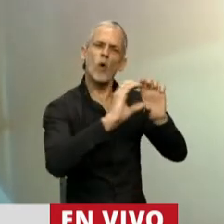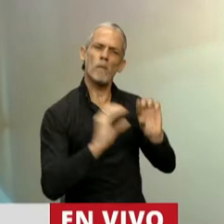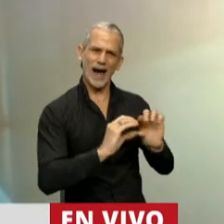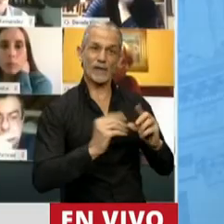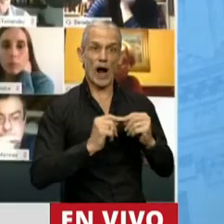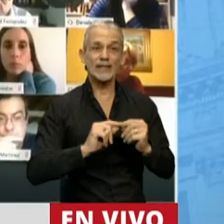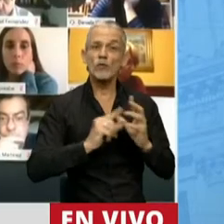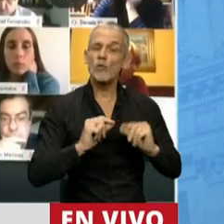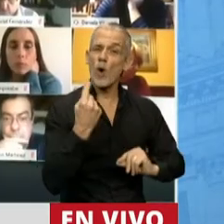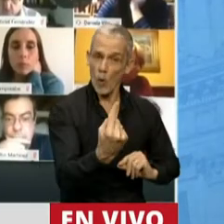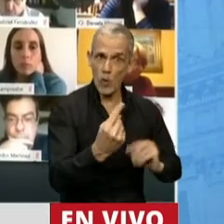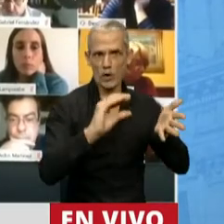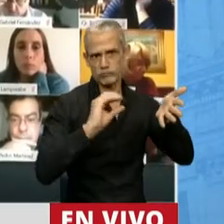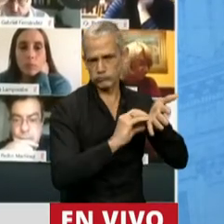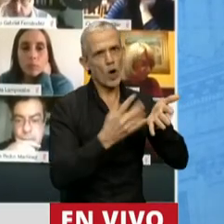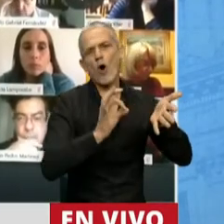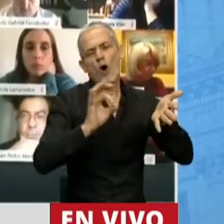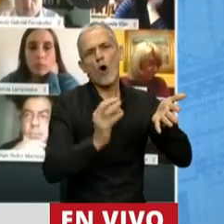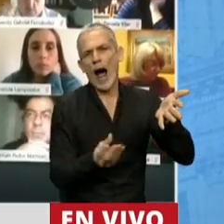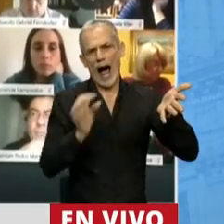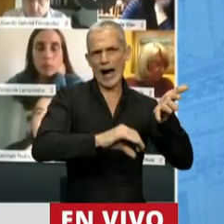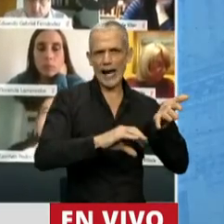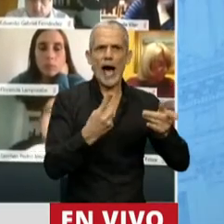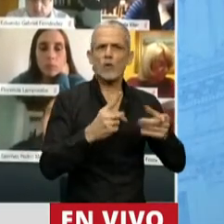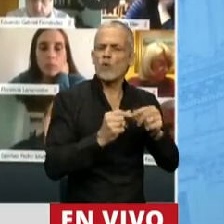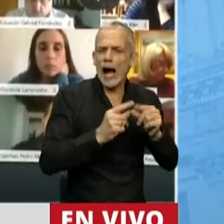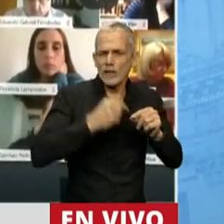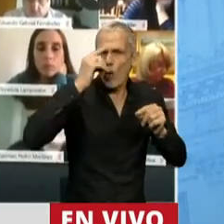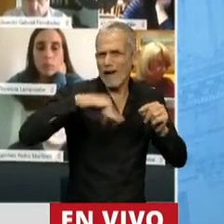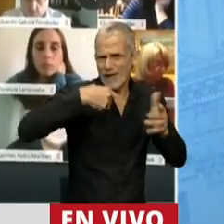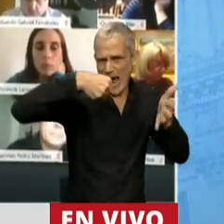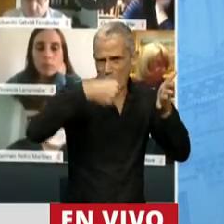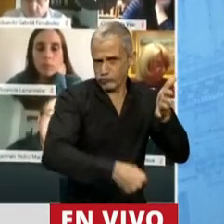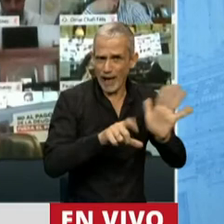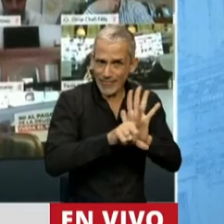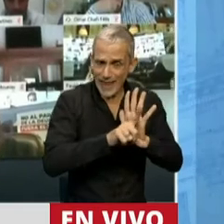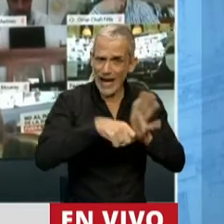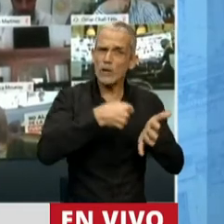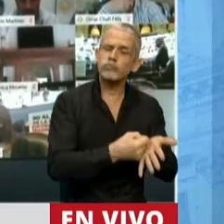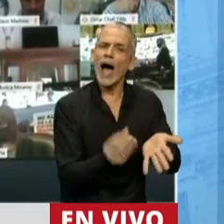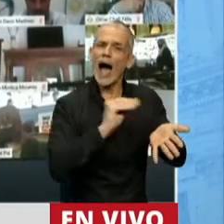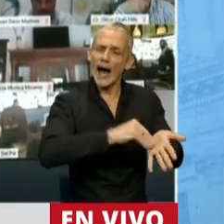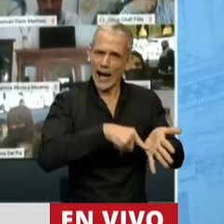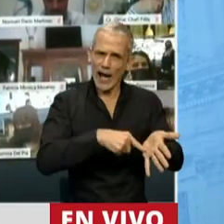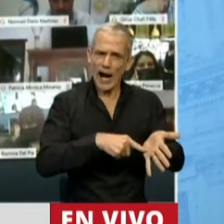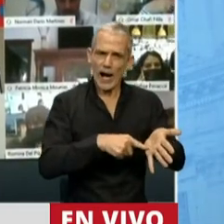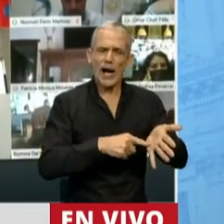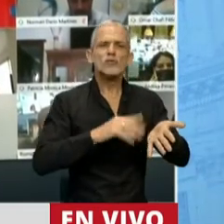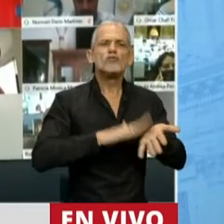1º o un artículo autónomo al final de la ley donde legislativamente